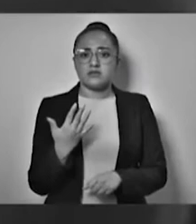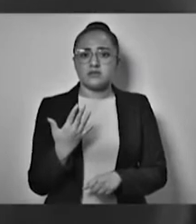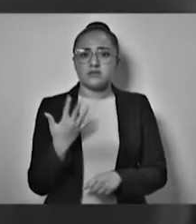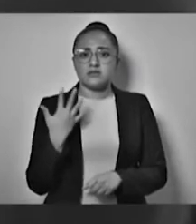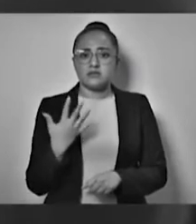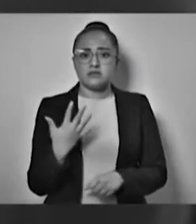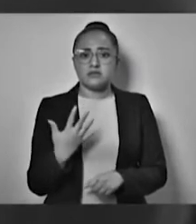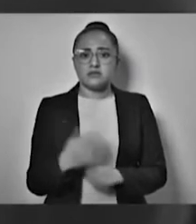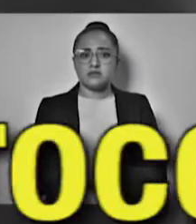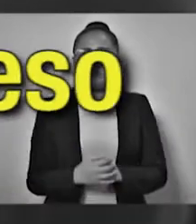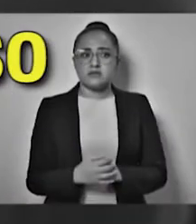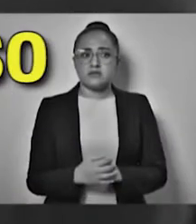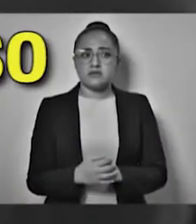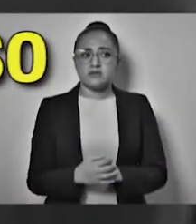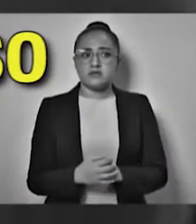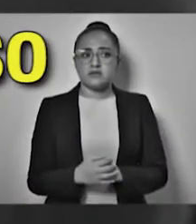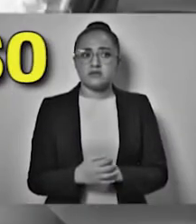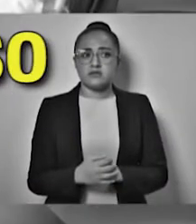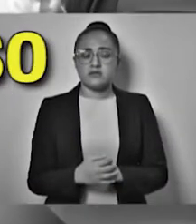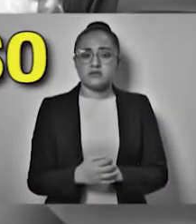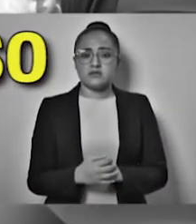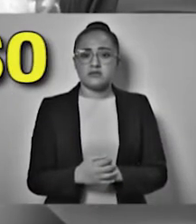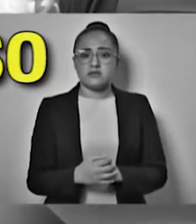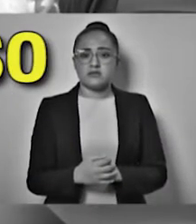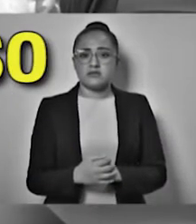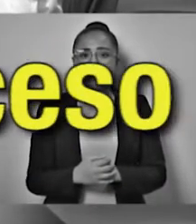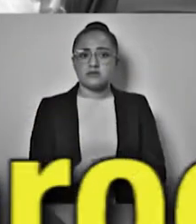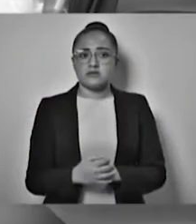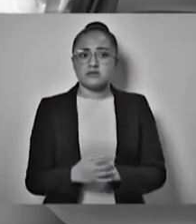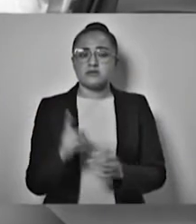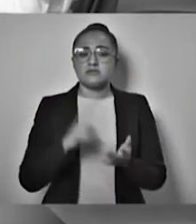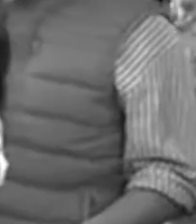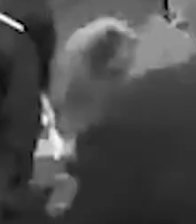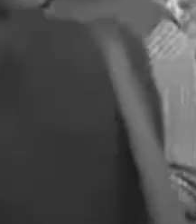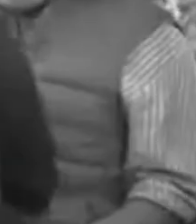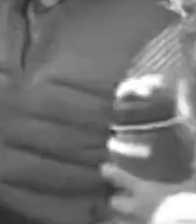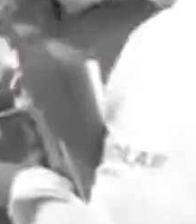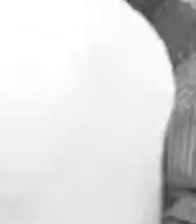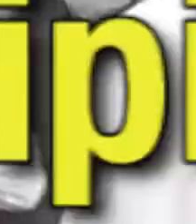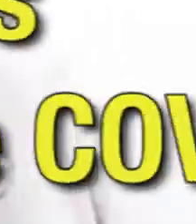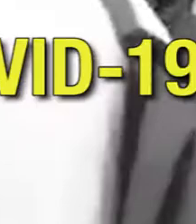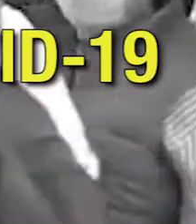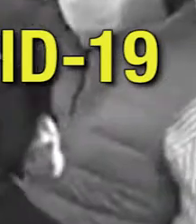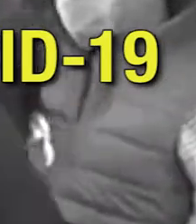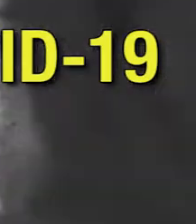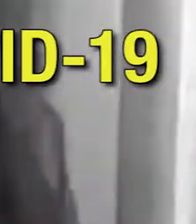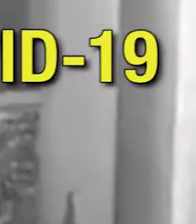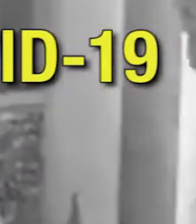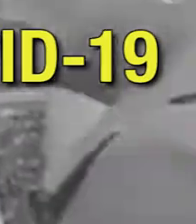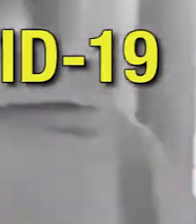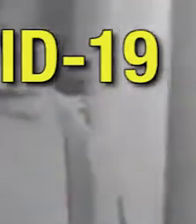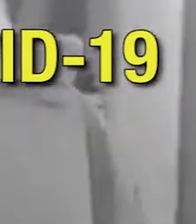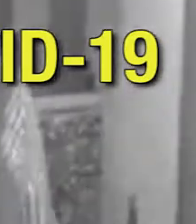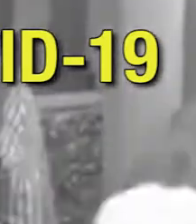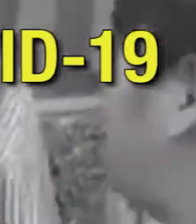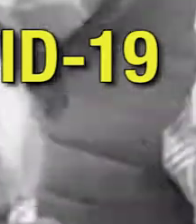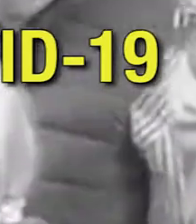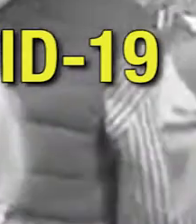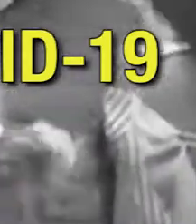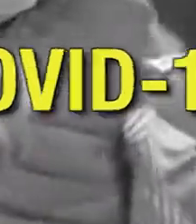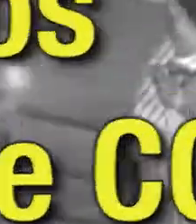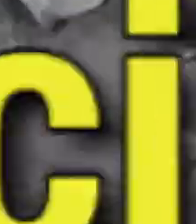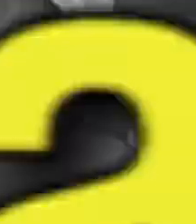315 poblanos y hay 175 muestras en proceso. Uribe Téllez afirmó que ya suman 101 municipios con al menos un caso